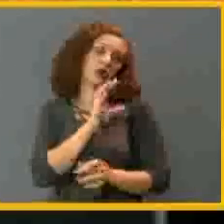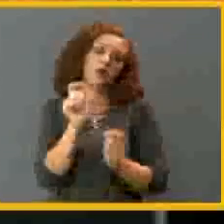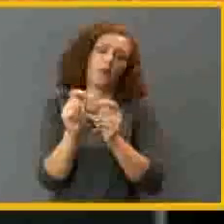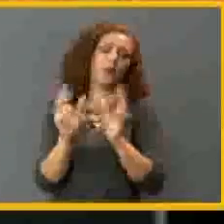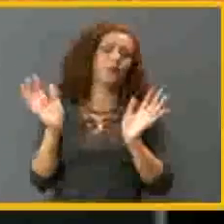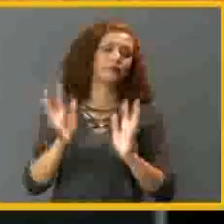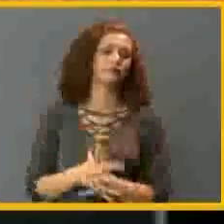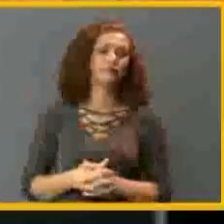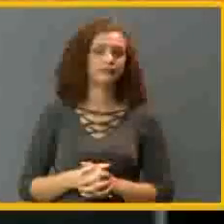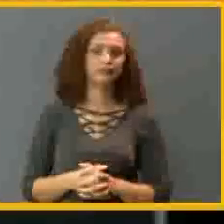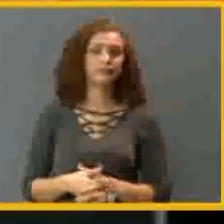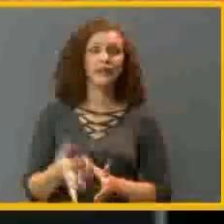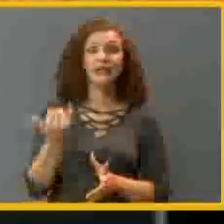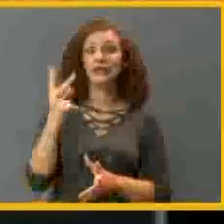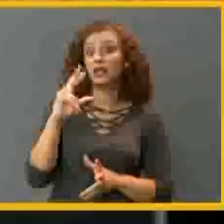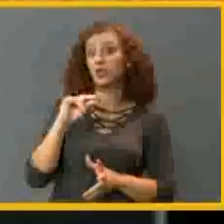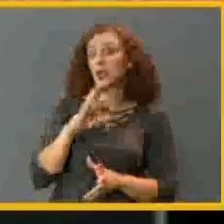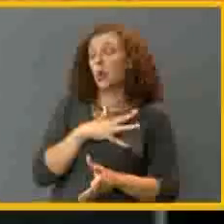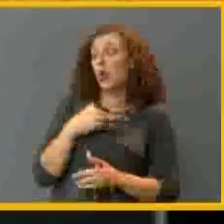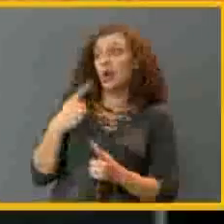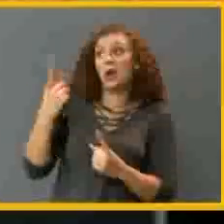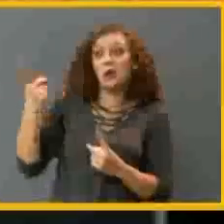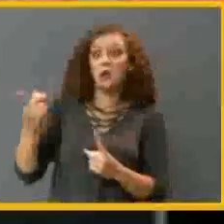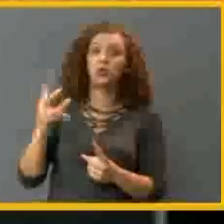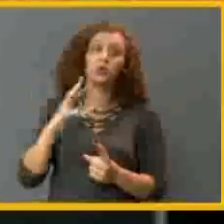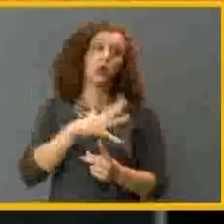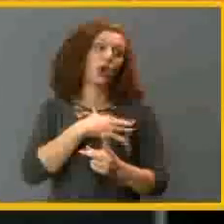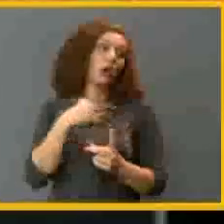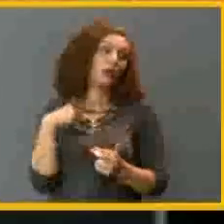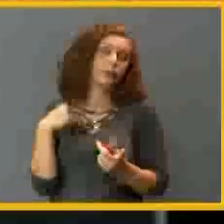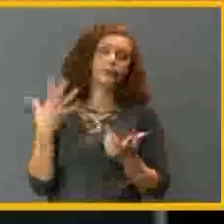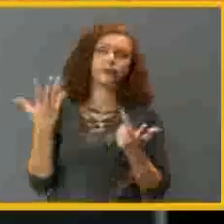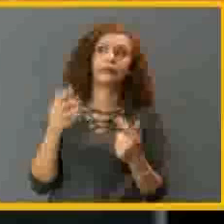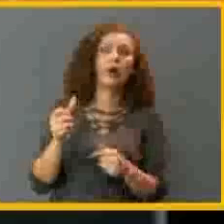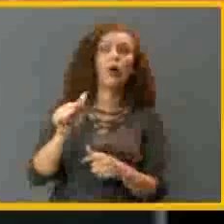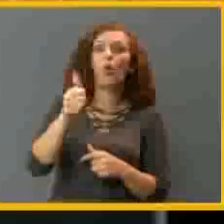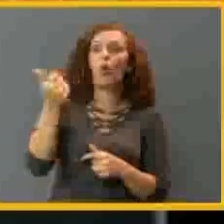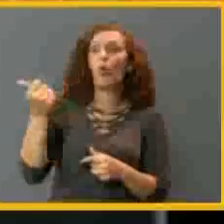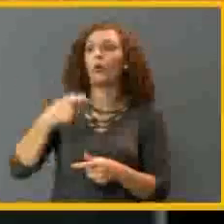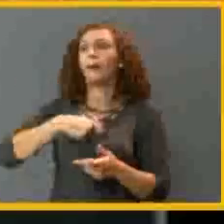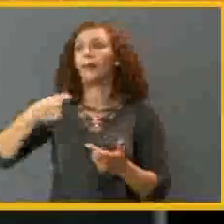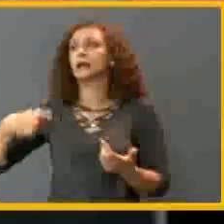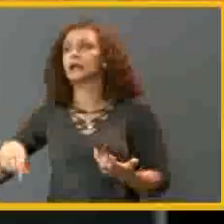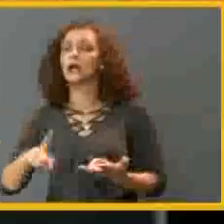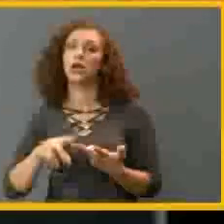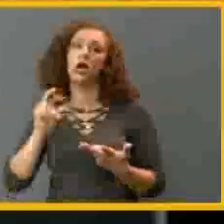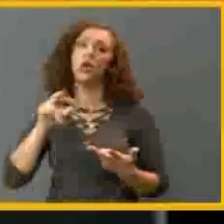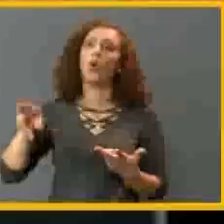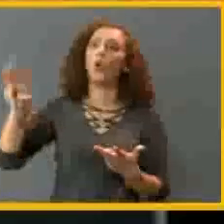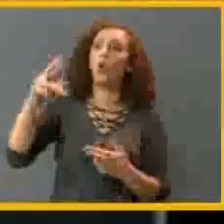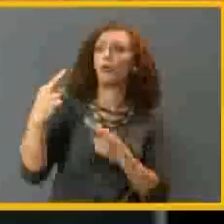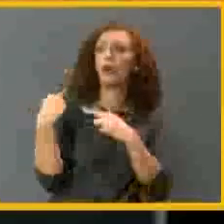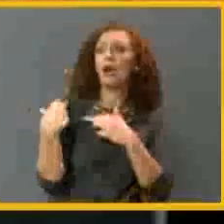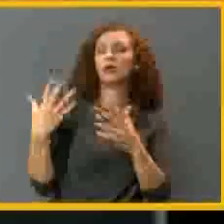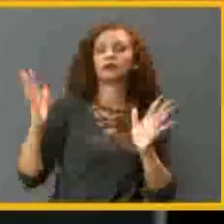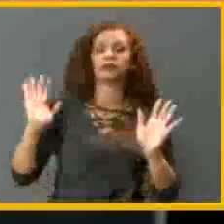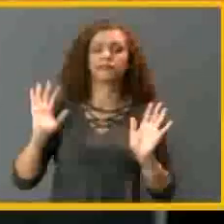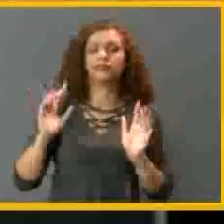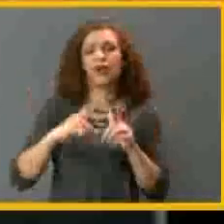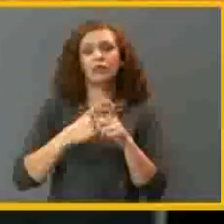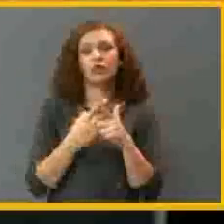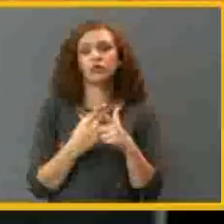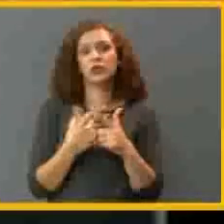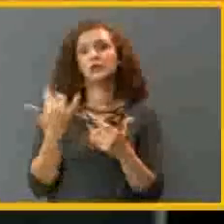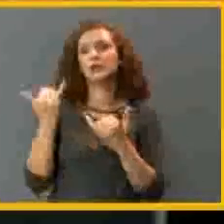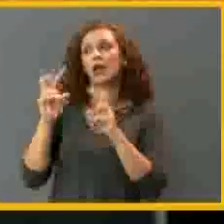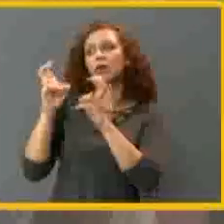punto. Si no soy del agrado de él, si no soy del agrado del presidente o los que están encargados, pues